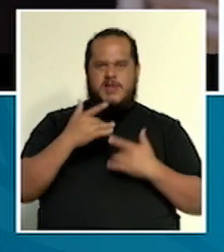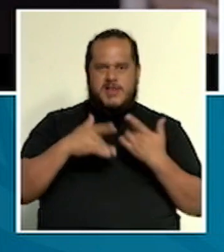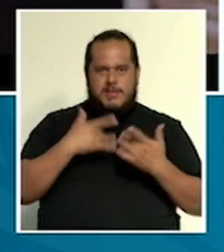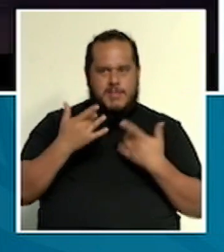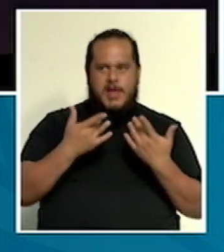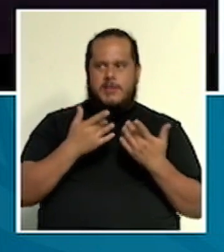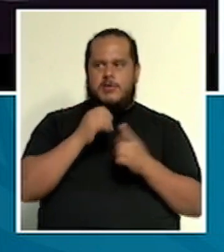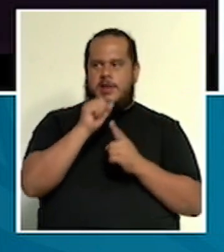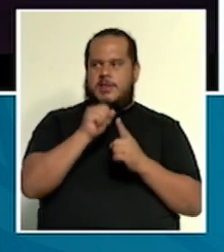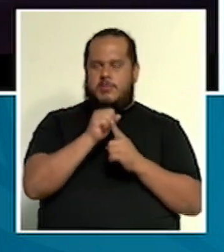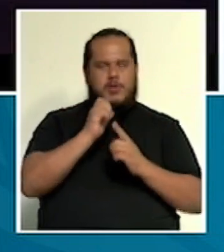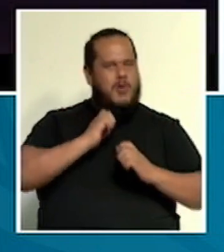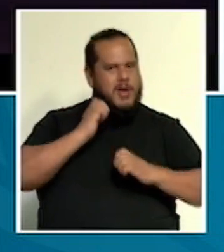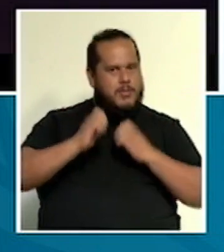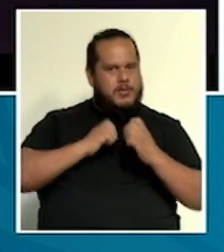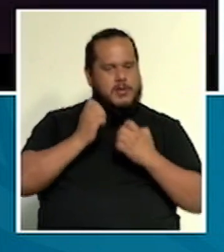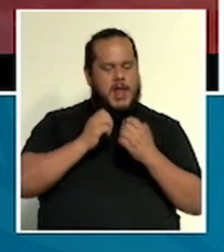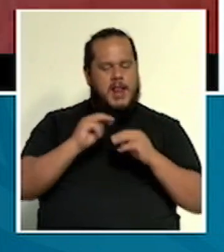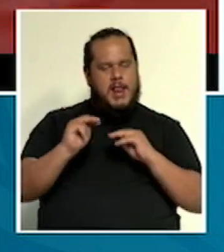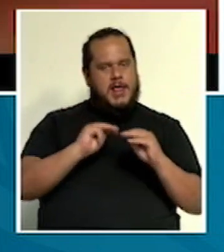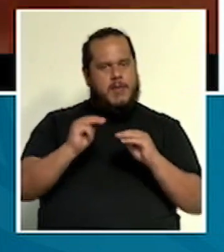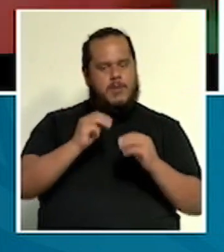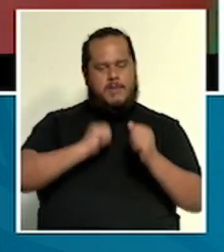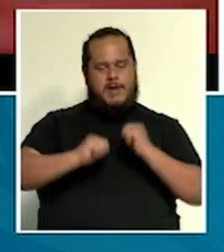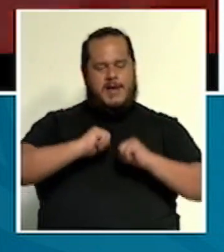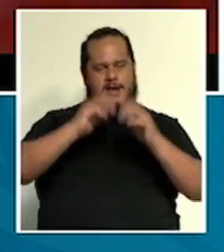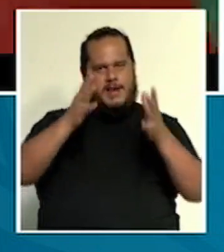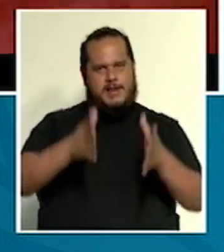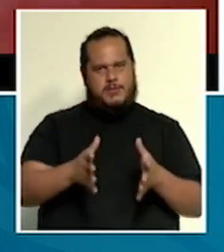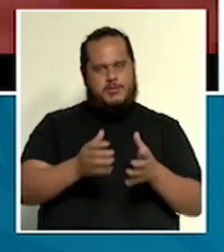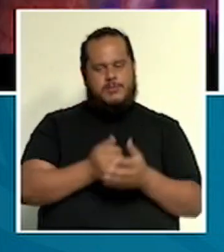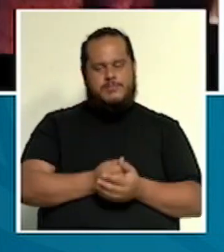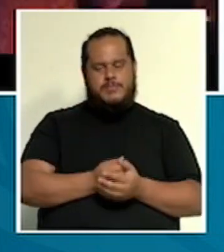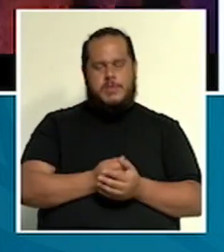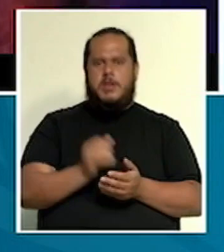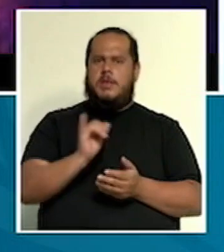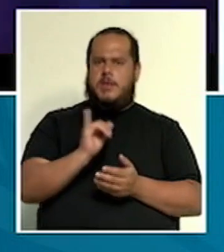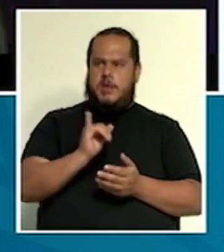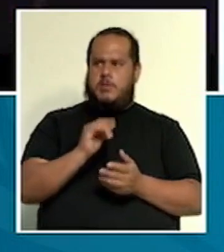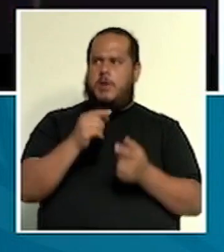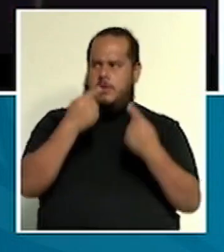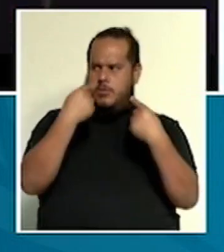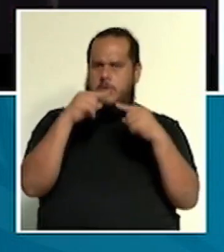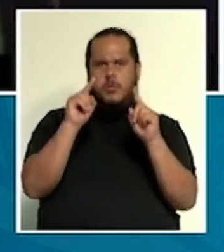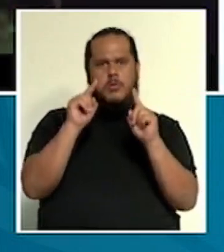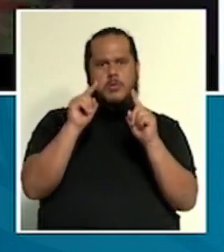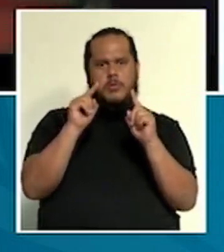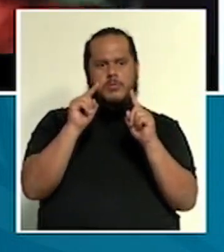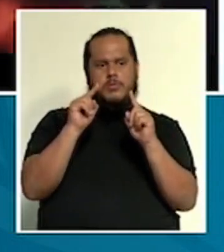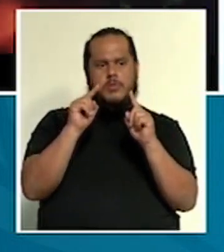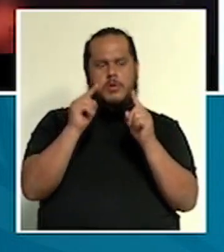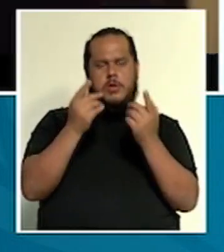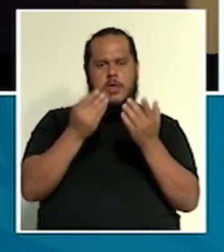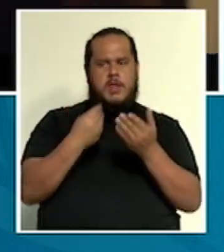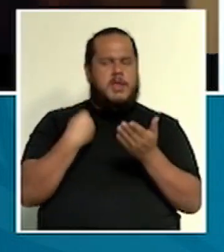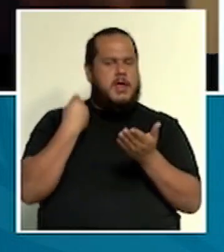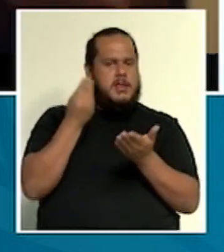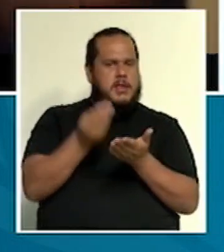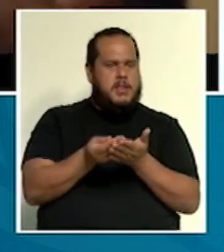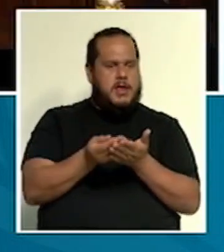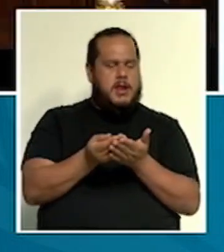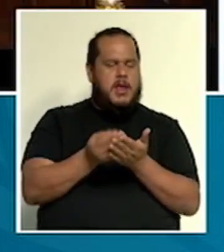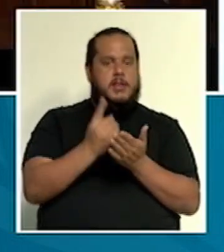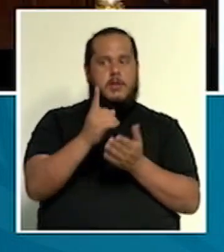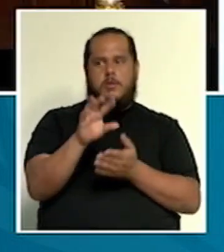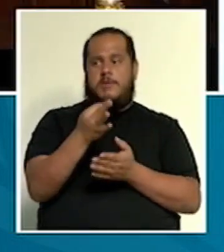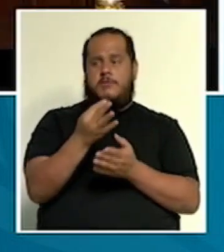circunstancia emocional que mueve al actor. Iván logró que se diera de una